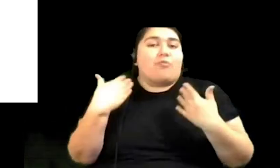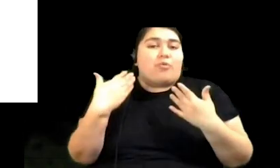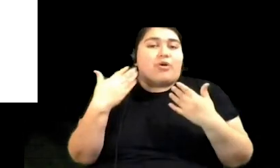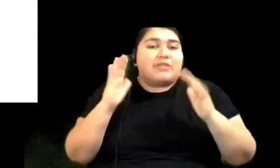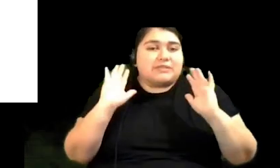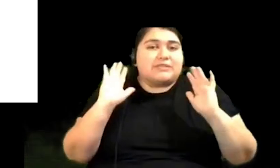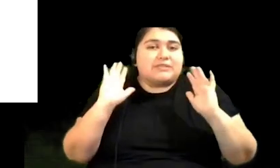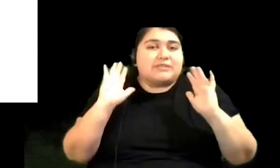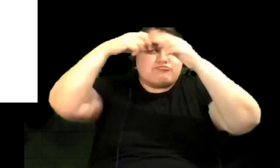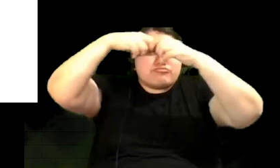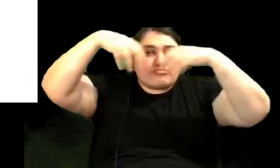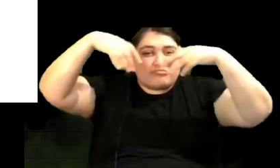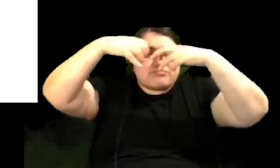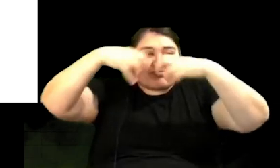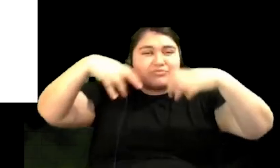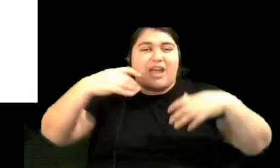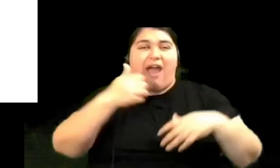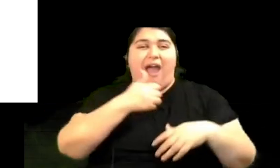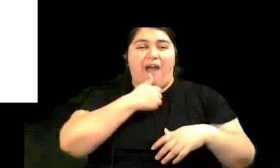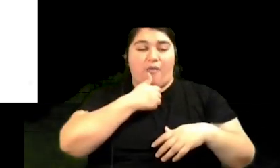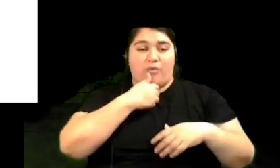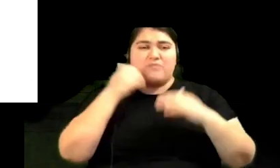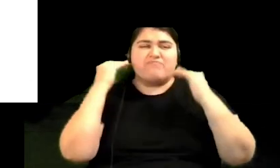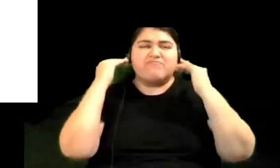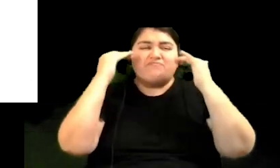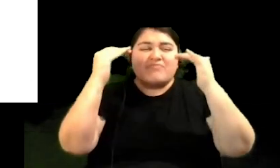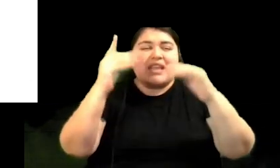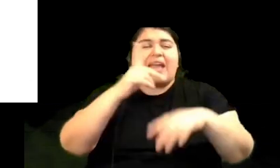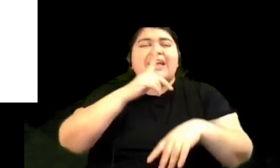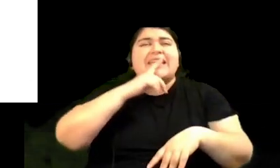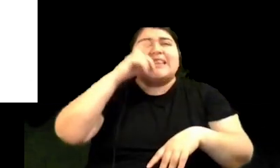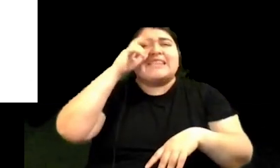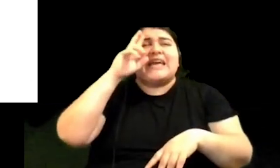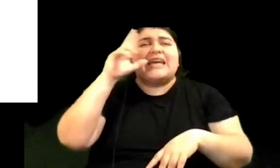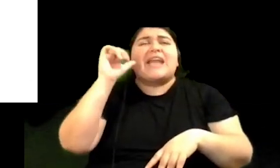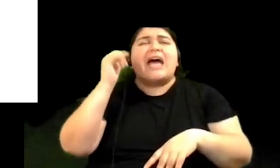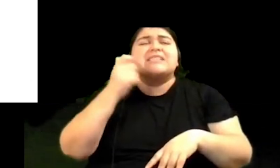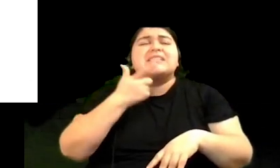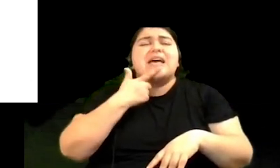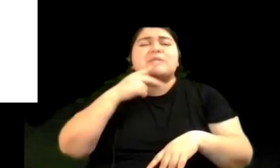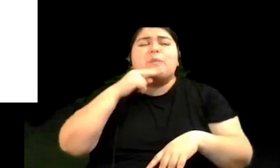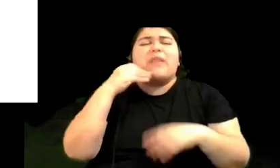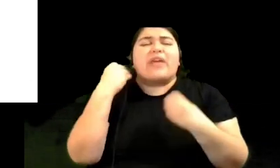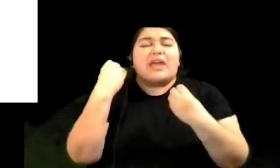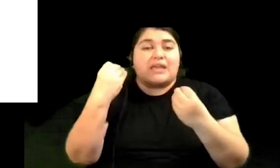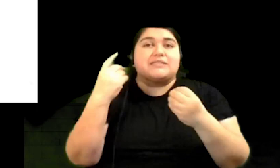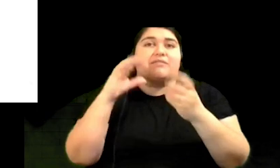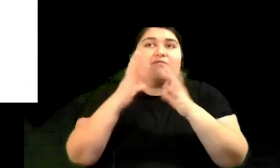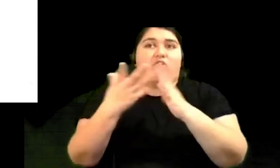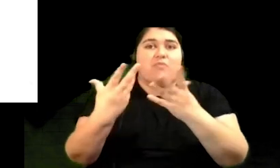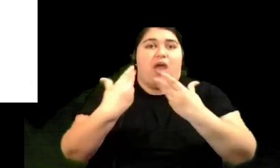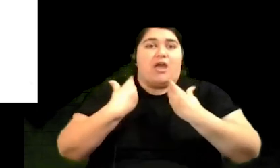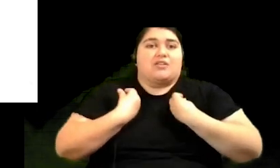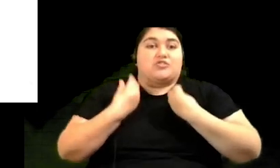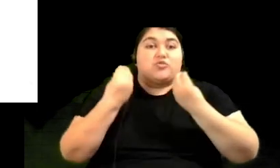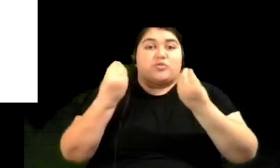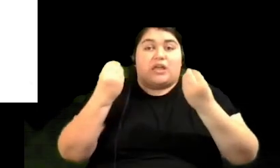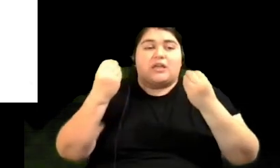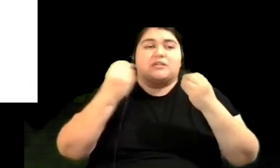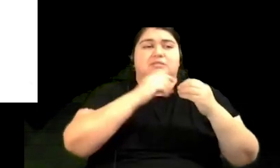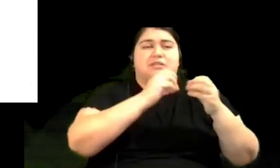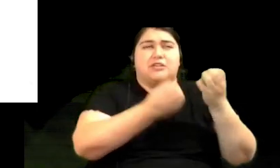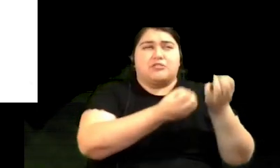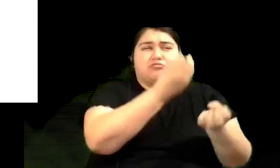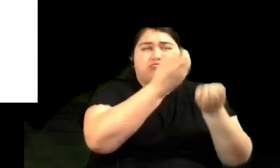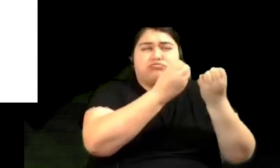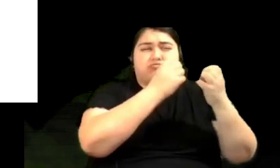agua. Que la terraza verde no es otra cosa que una ayuda para disminuir que los gases de efecto invernadero vayan a la atmósfera. Es como si